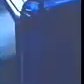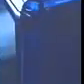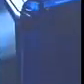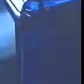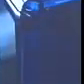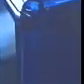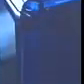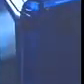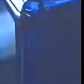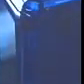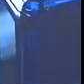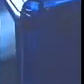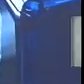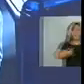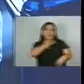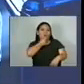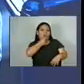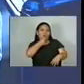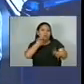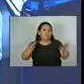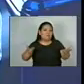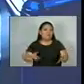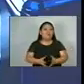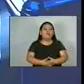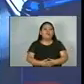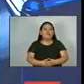Tenemos un resumen de noticias departamentales.